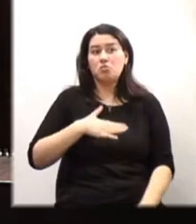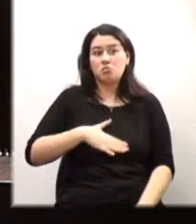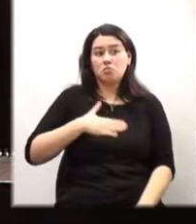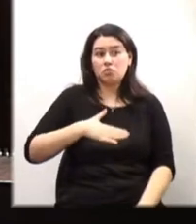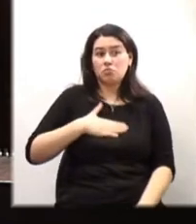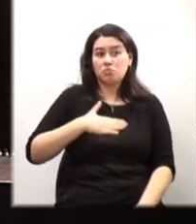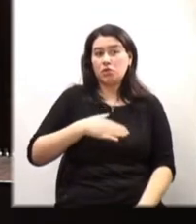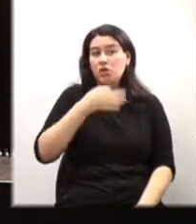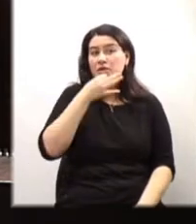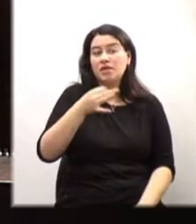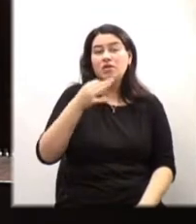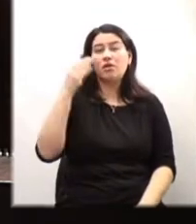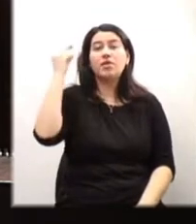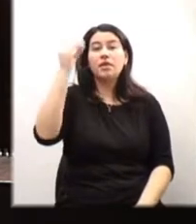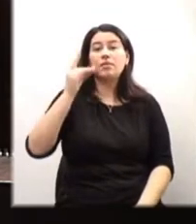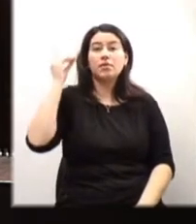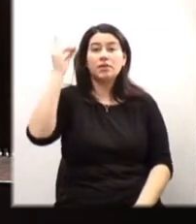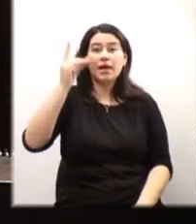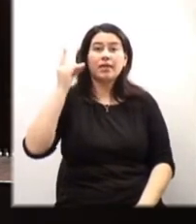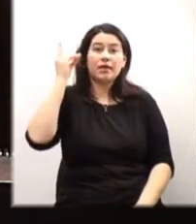con lo que expresaba la diputada